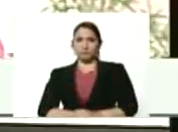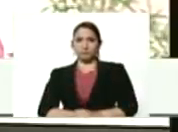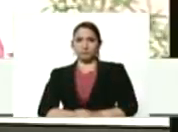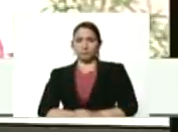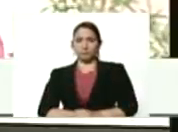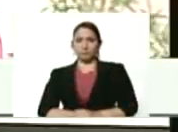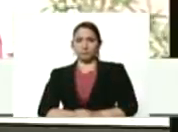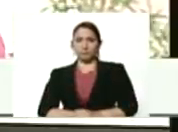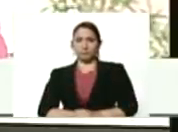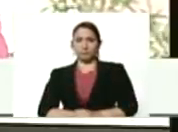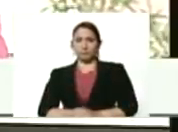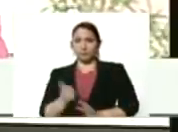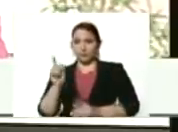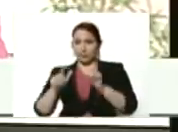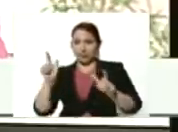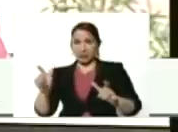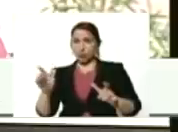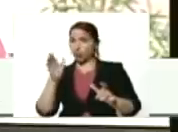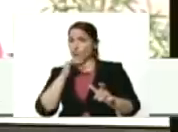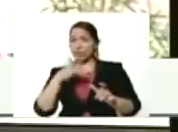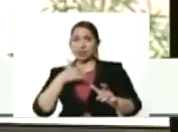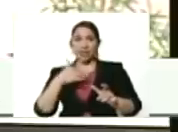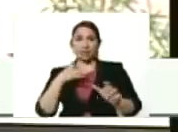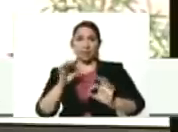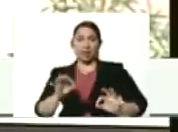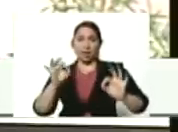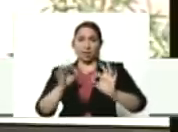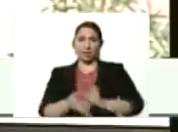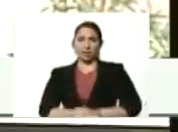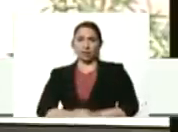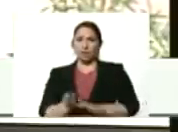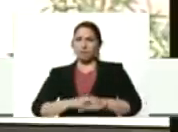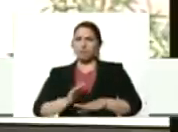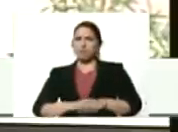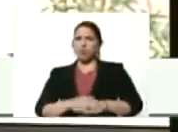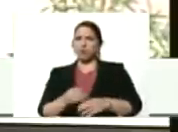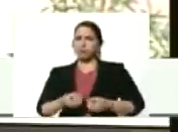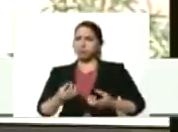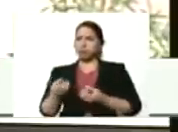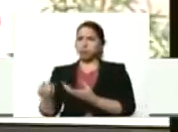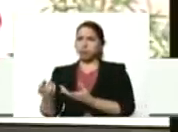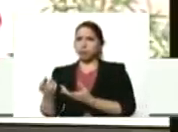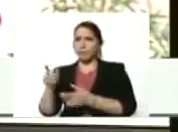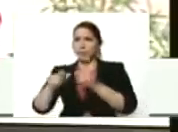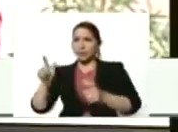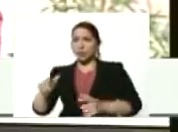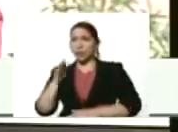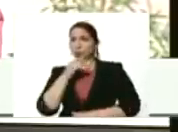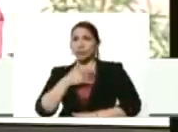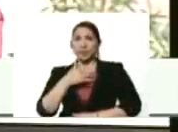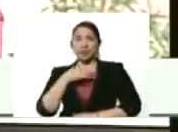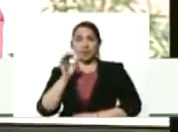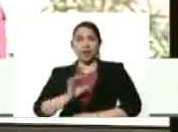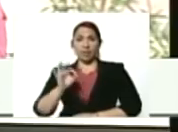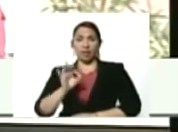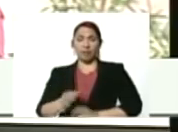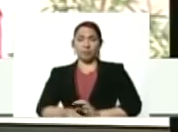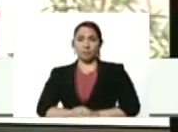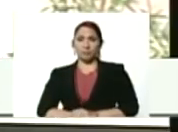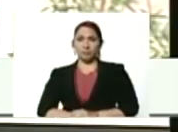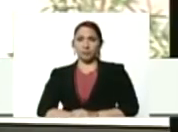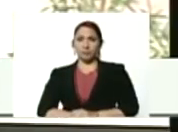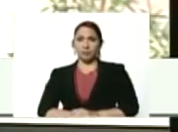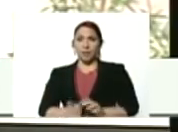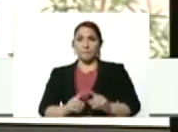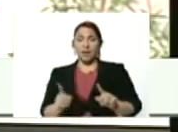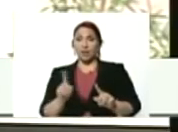las personas asintomáticas. ¿Por qué se le da tratamiento a las asintomáticas? Para que